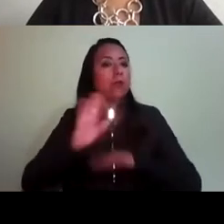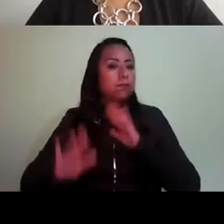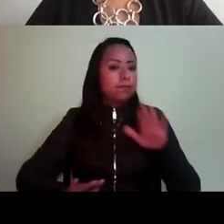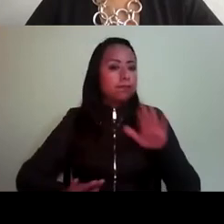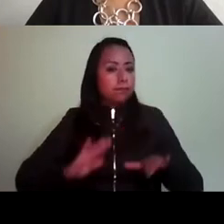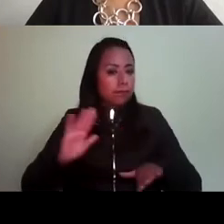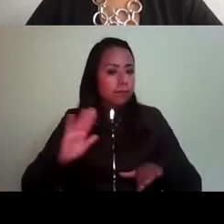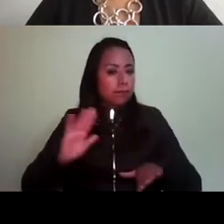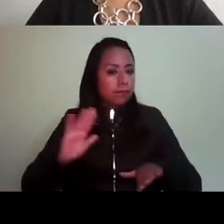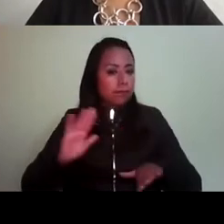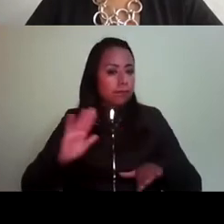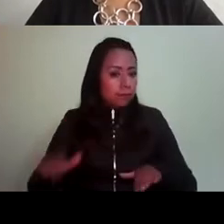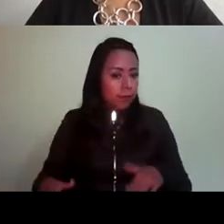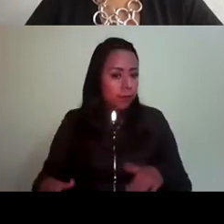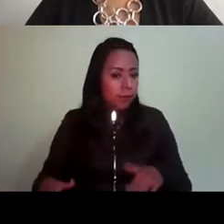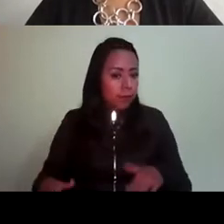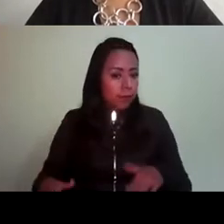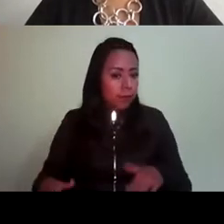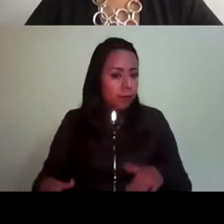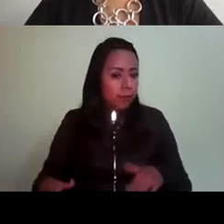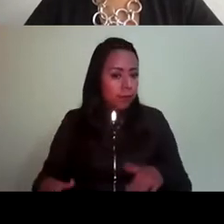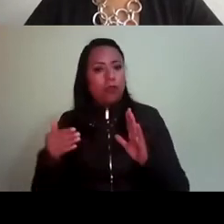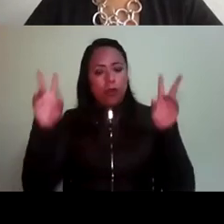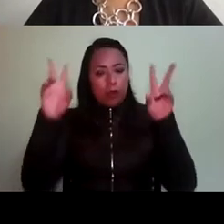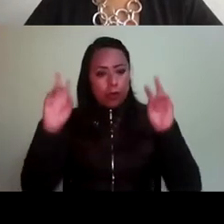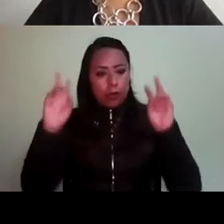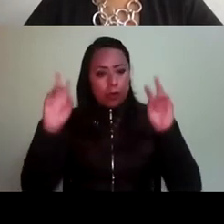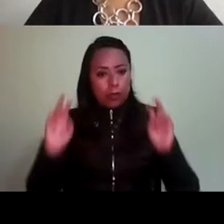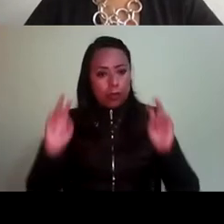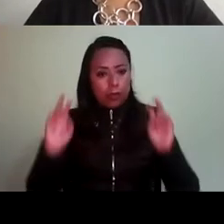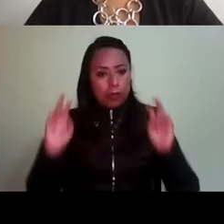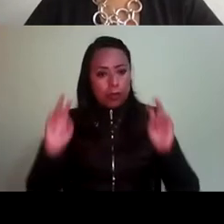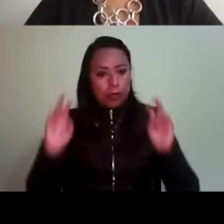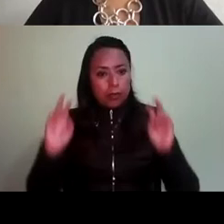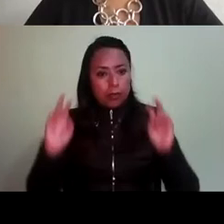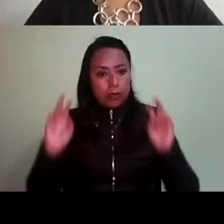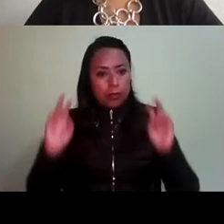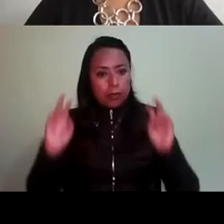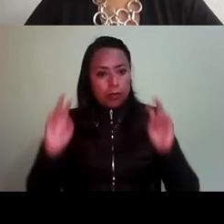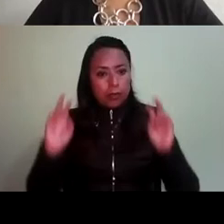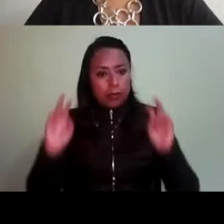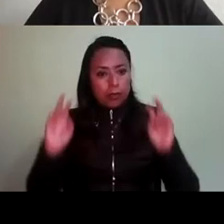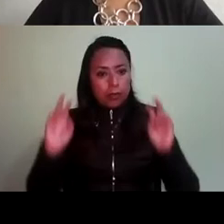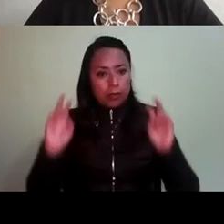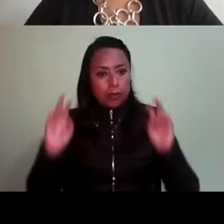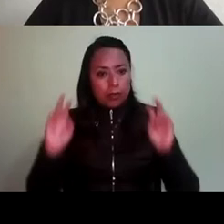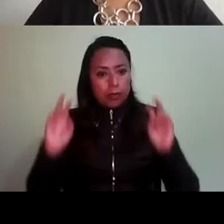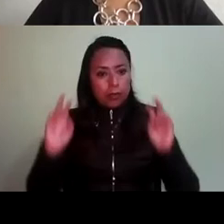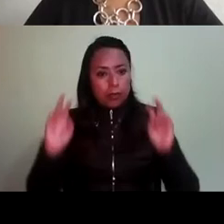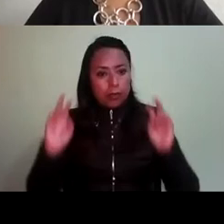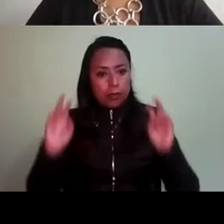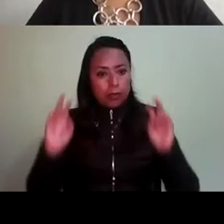ya nos señaló usted los temas poblacionales, quisiera saber si es importante invertir